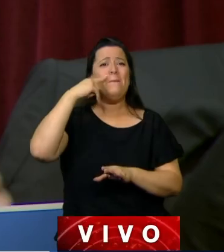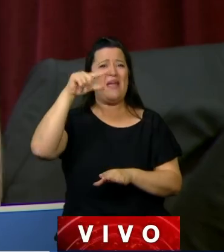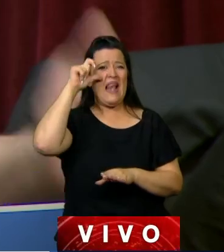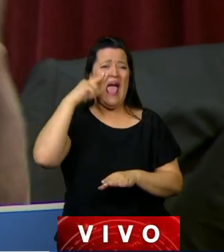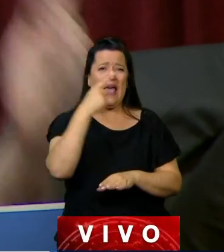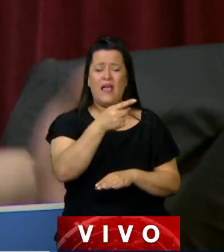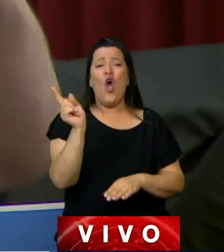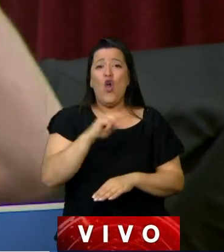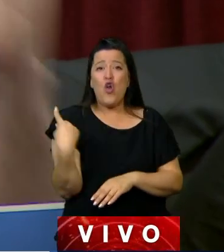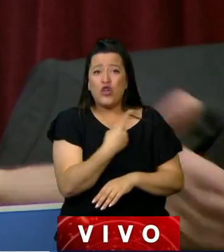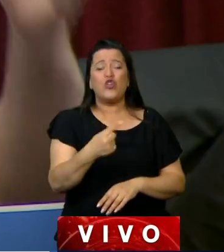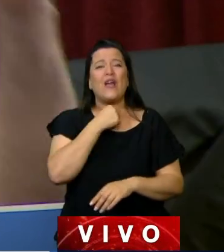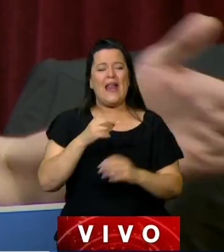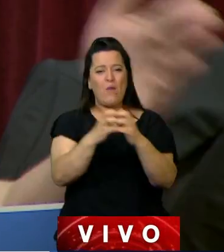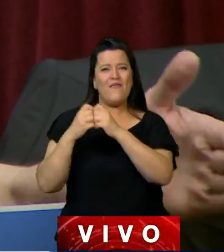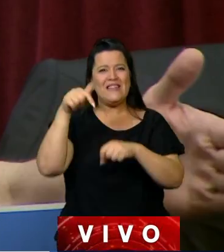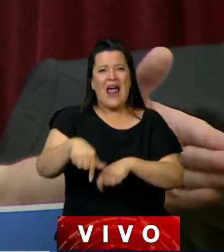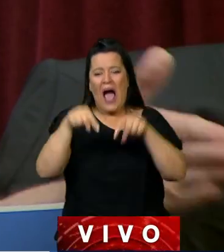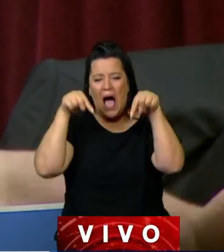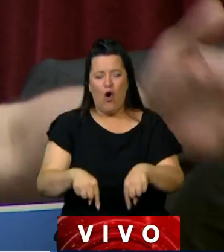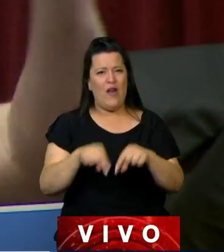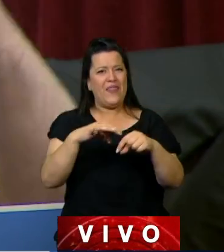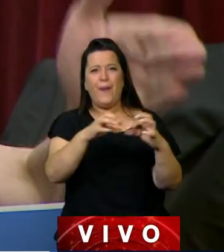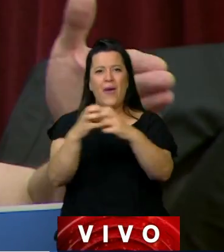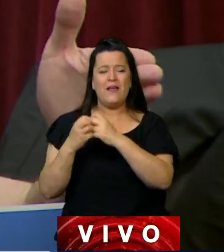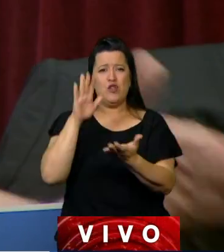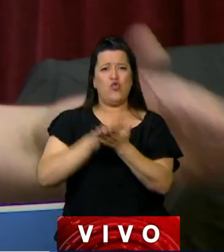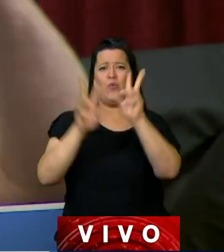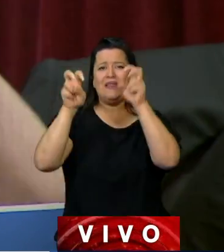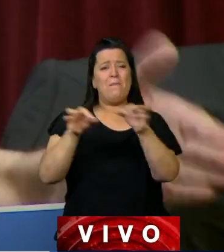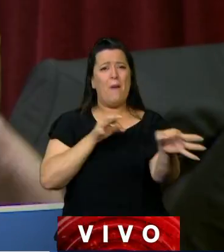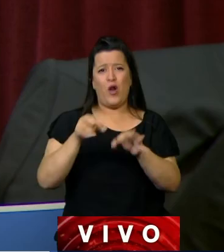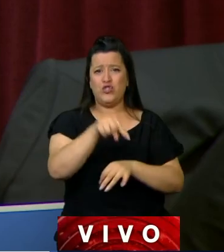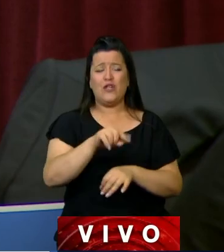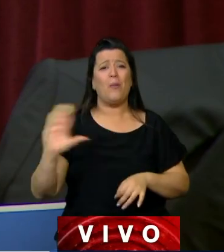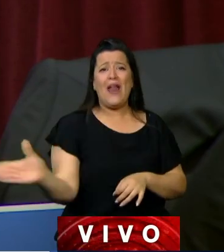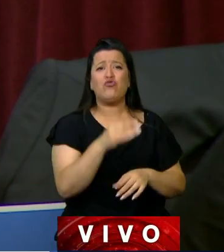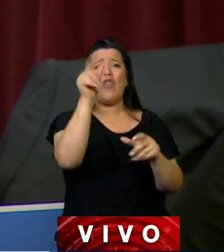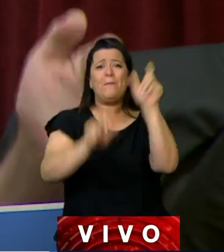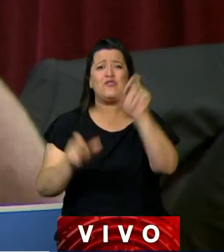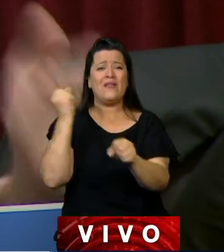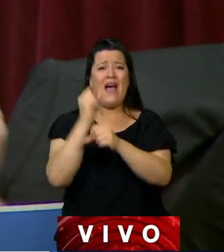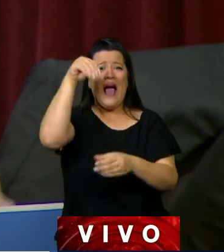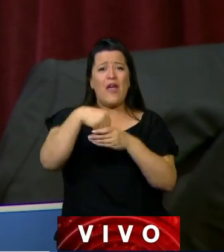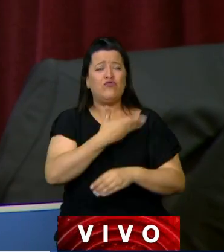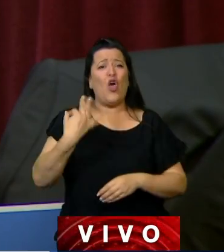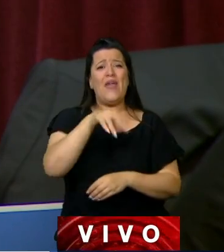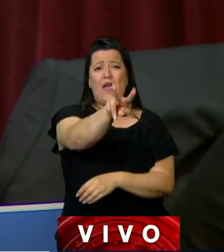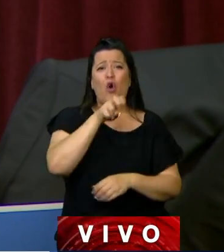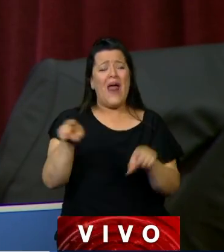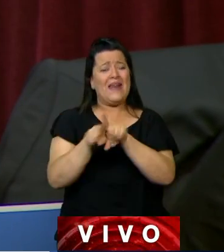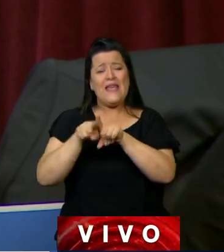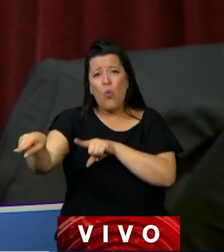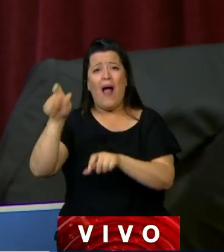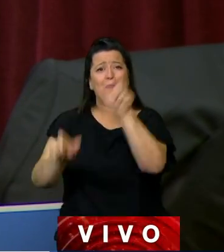anticasta. Nosotros queremos que se discuta inmediatamente, Presidenta, nuestro proyecto para que todo funcionario político cobre lo mismo que un trabajador.